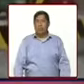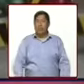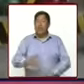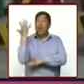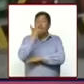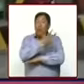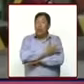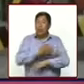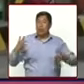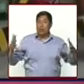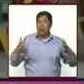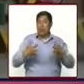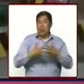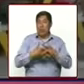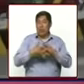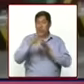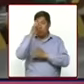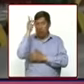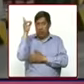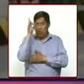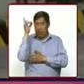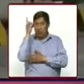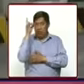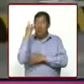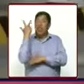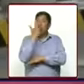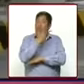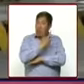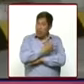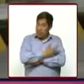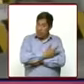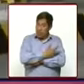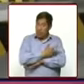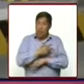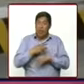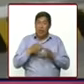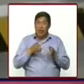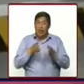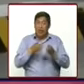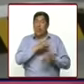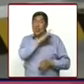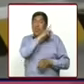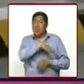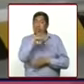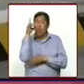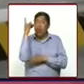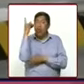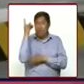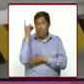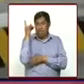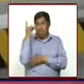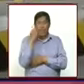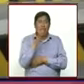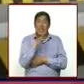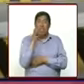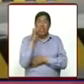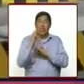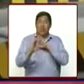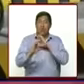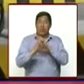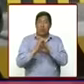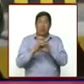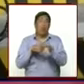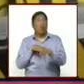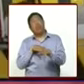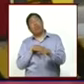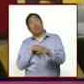5 días de bloqueo a nivel nacional y 3 días de bloqueo en la vía Chile-Bolivia. Más de 500 cisternas están